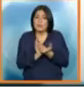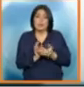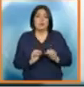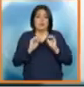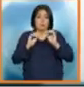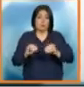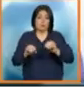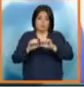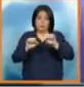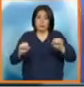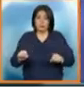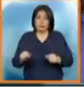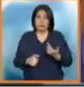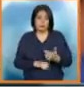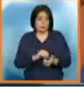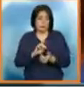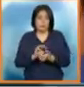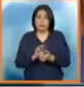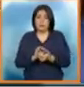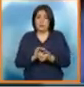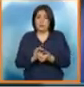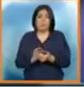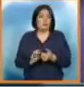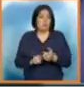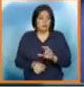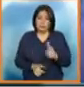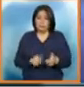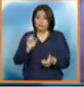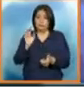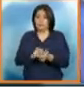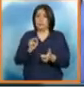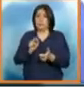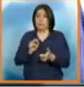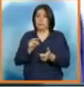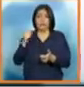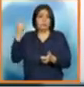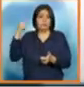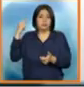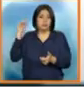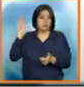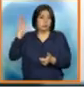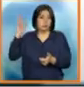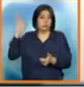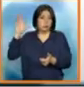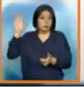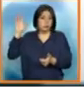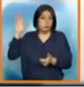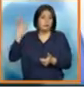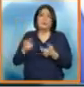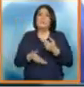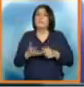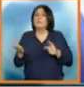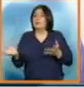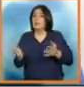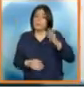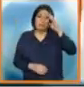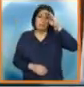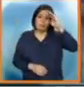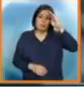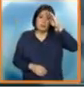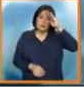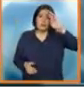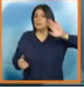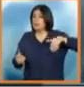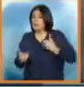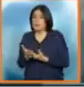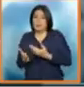Mira, tiene una alarma que apenas ve una discusión como esta, se enciende justamente para lograr que la policía llegue acá en